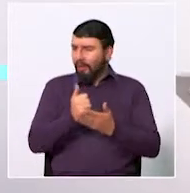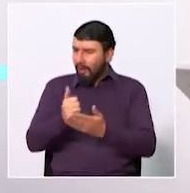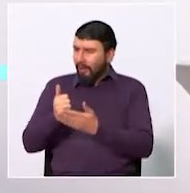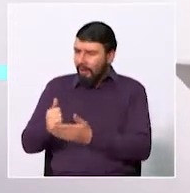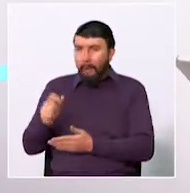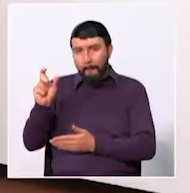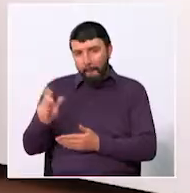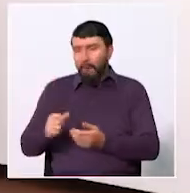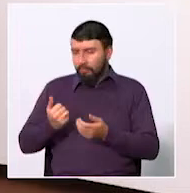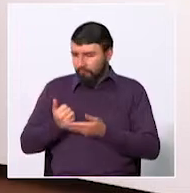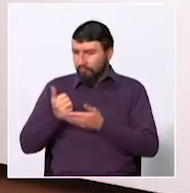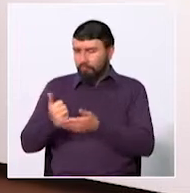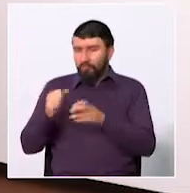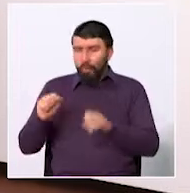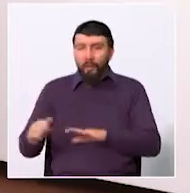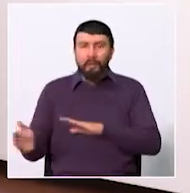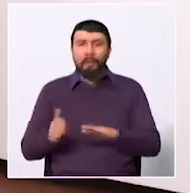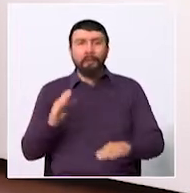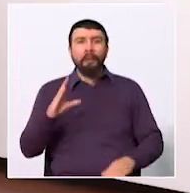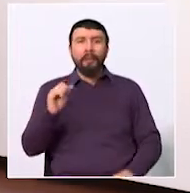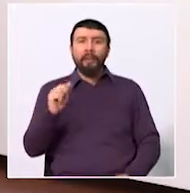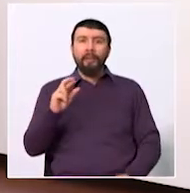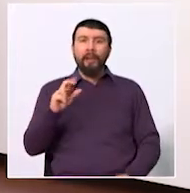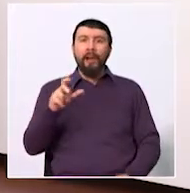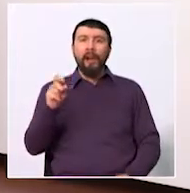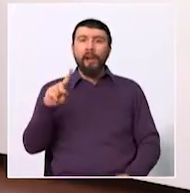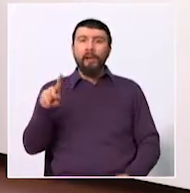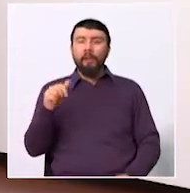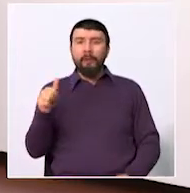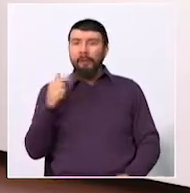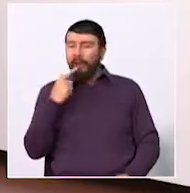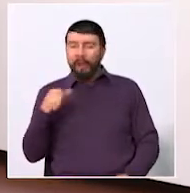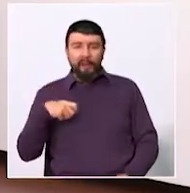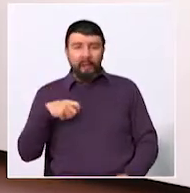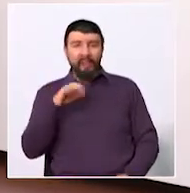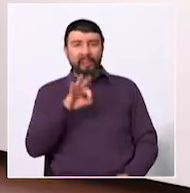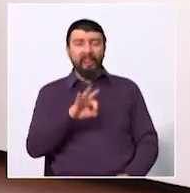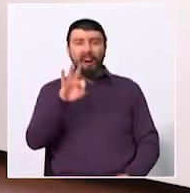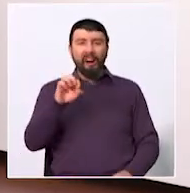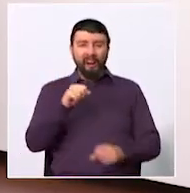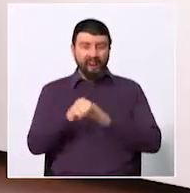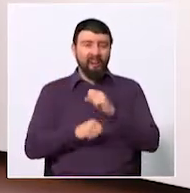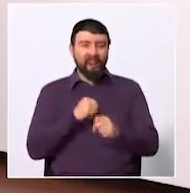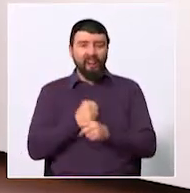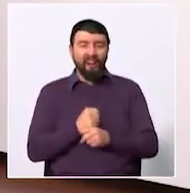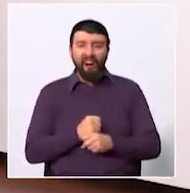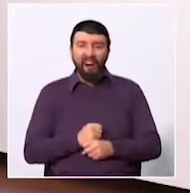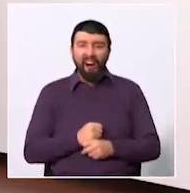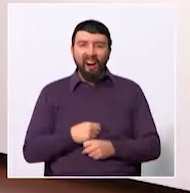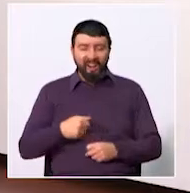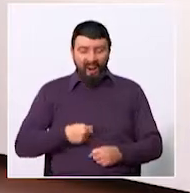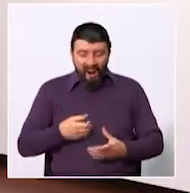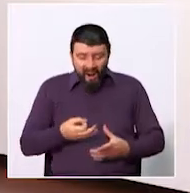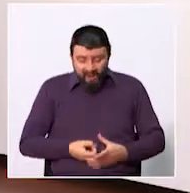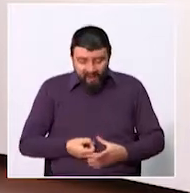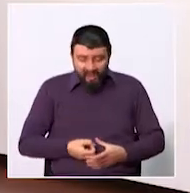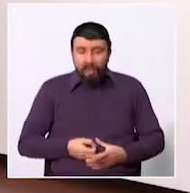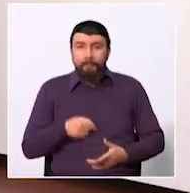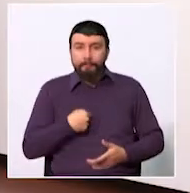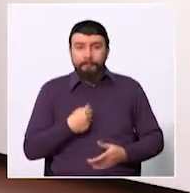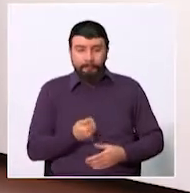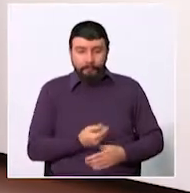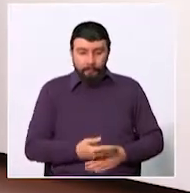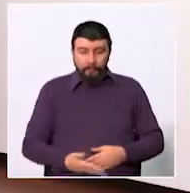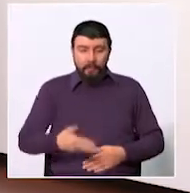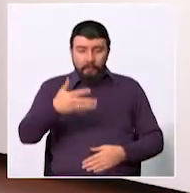estación carlos roberto quiñones doctor rojas tengo 38 años mi ombligo curo a los 12 cuando hago